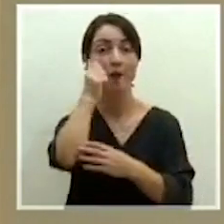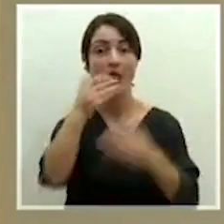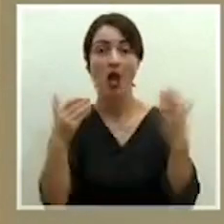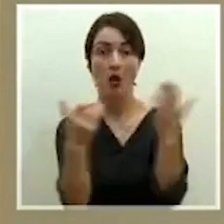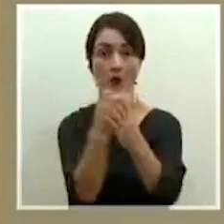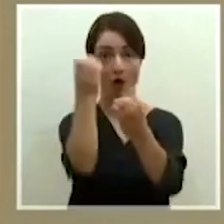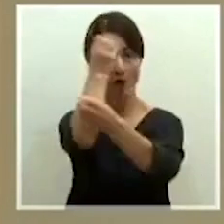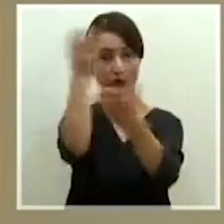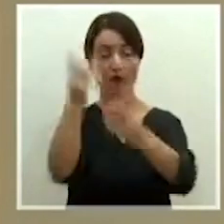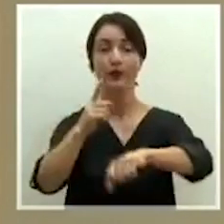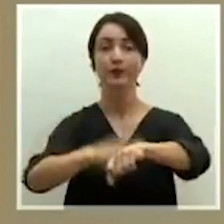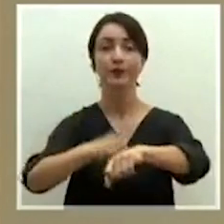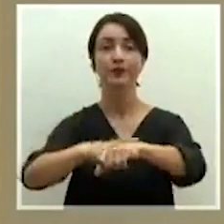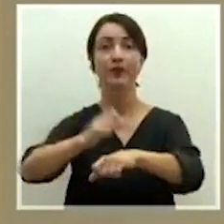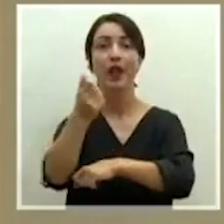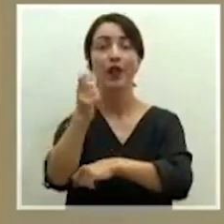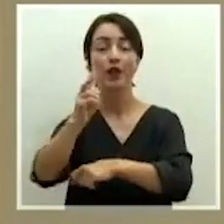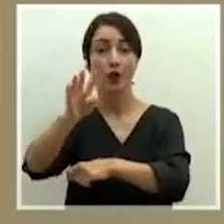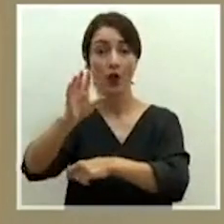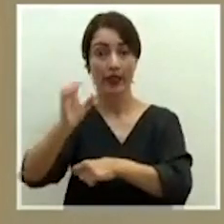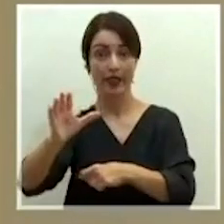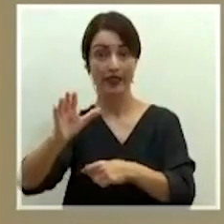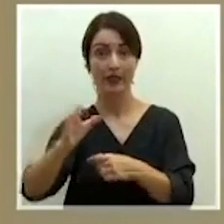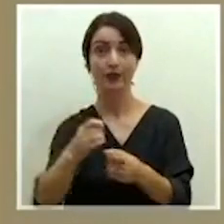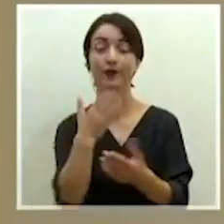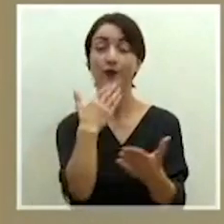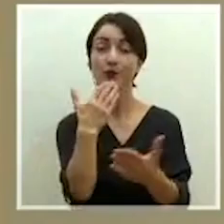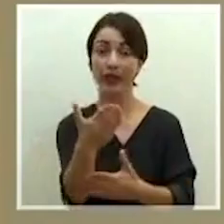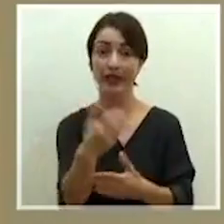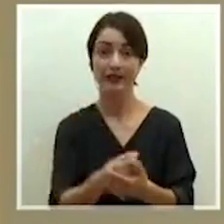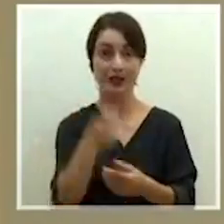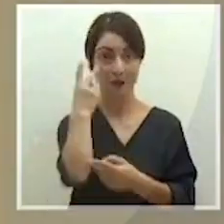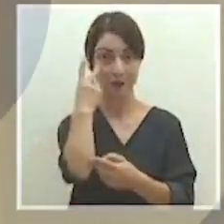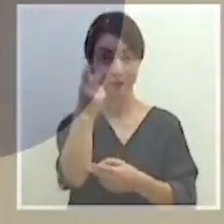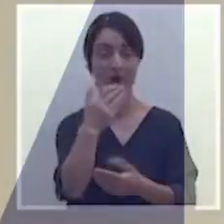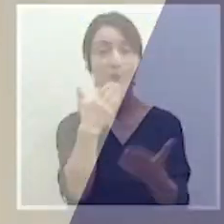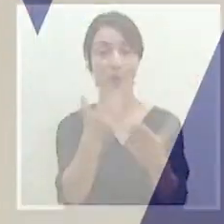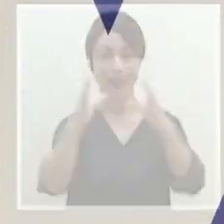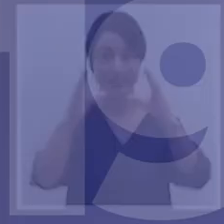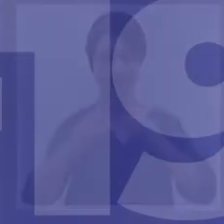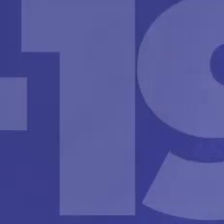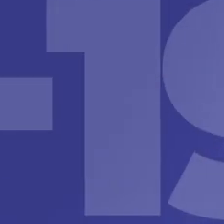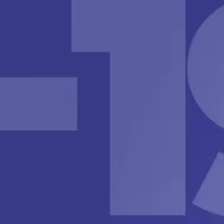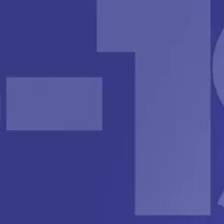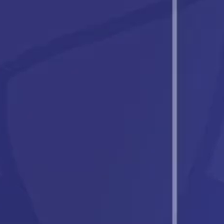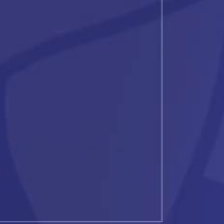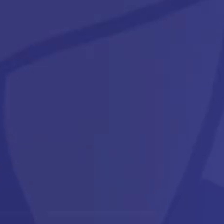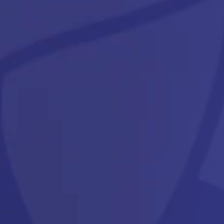reporte al ser las 12:45. Muchas gracias por su sintonía. Muy buenas tardes.